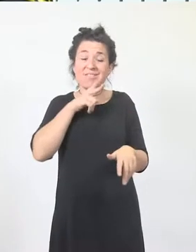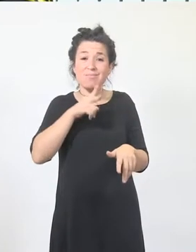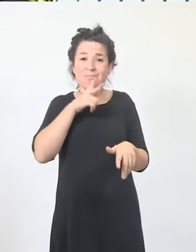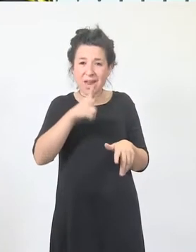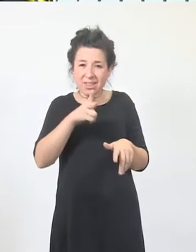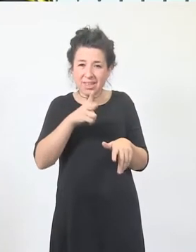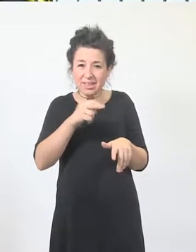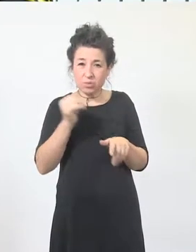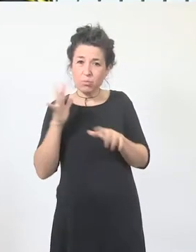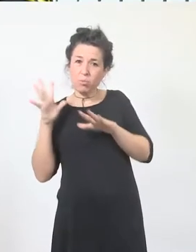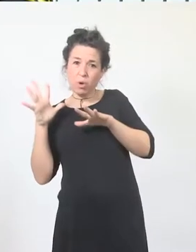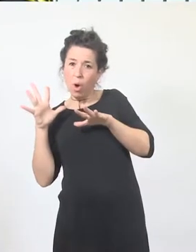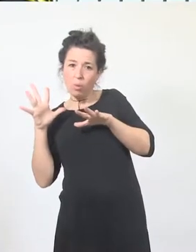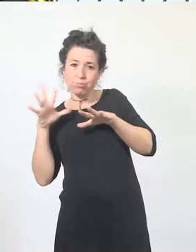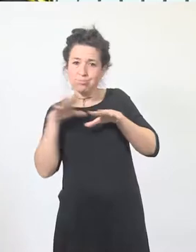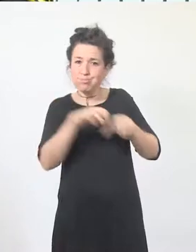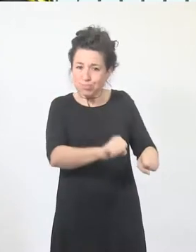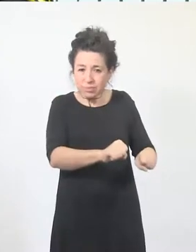Hassan II.